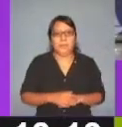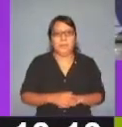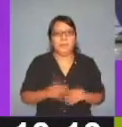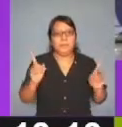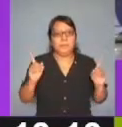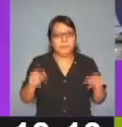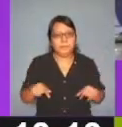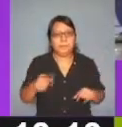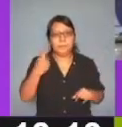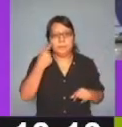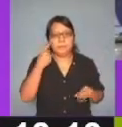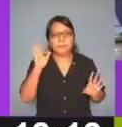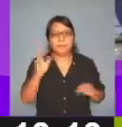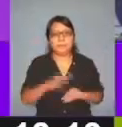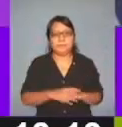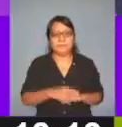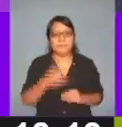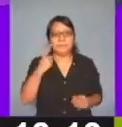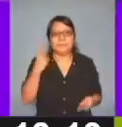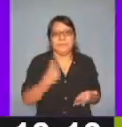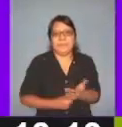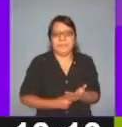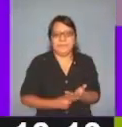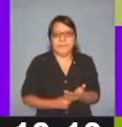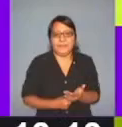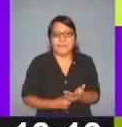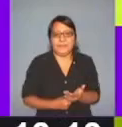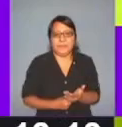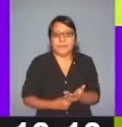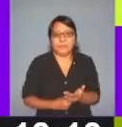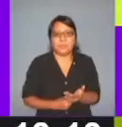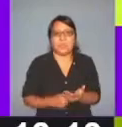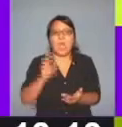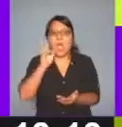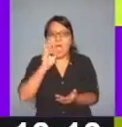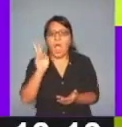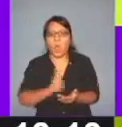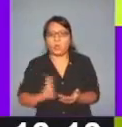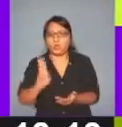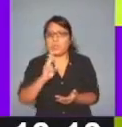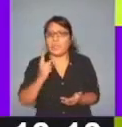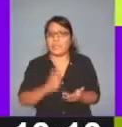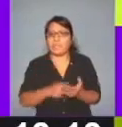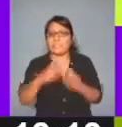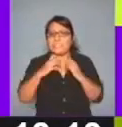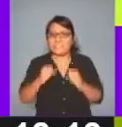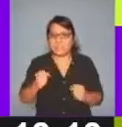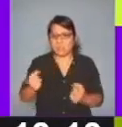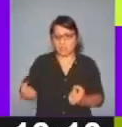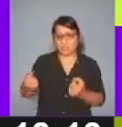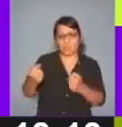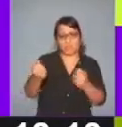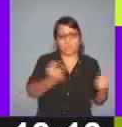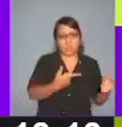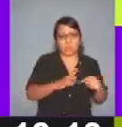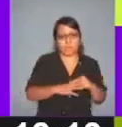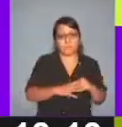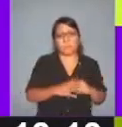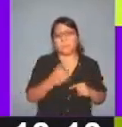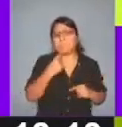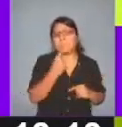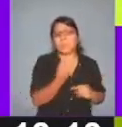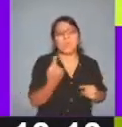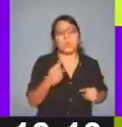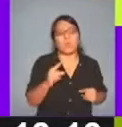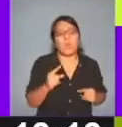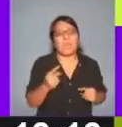ratificado hoy como medida por parte de una autorización que dio a esta secretaría porque Bueno qué es lo que está pasando Qué es lo que hay